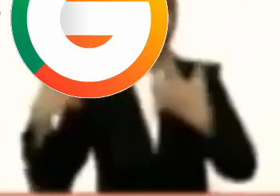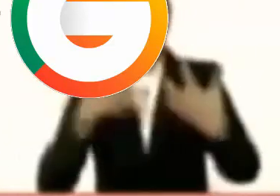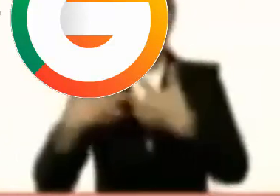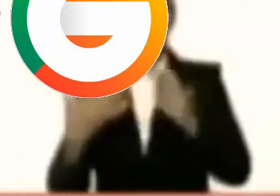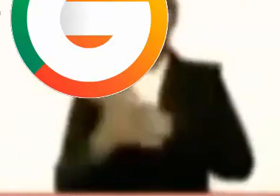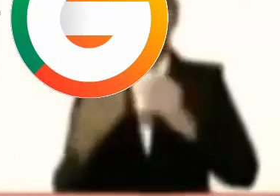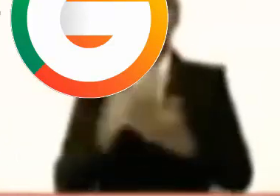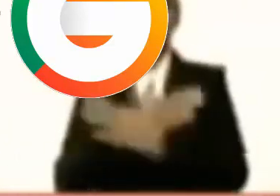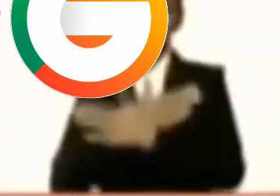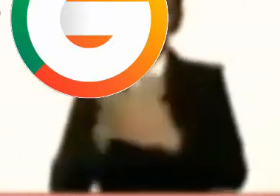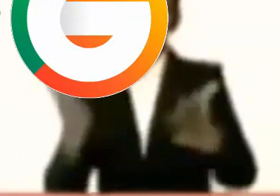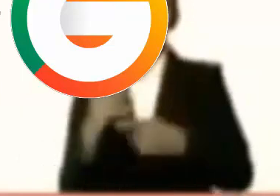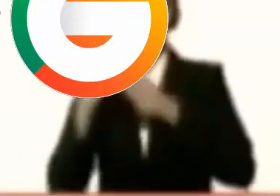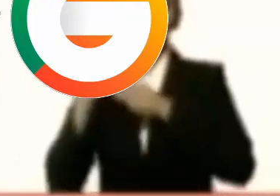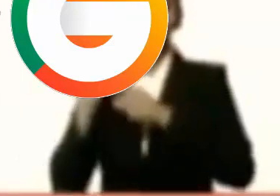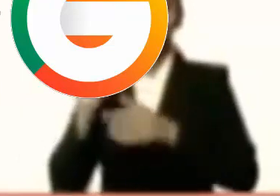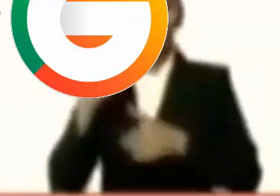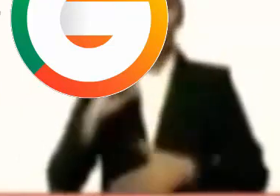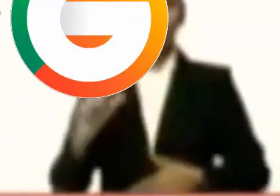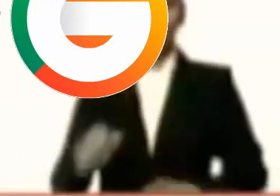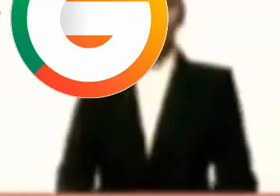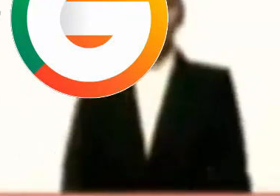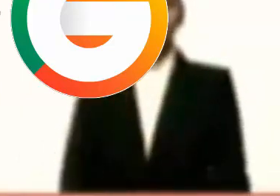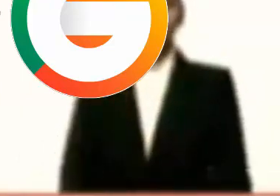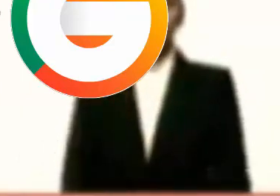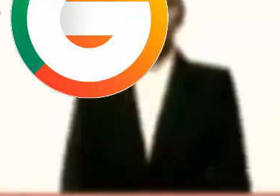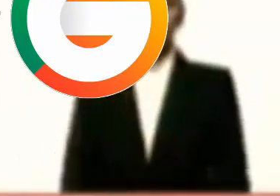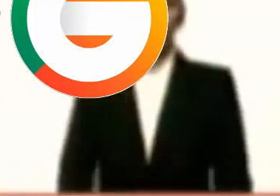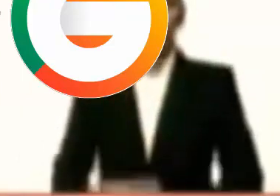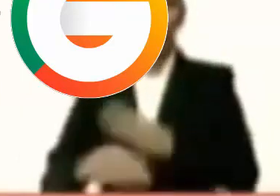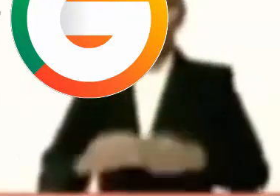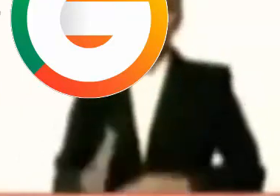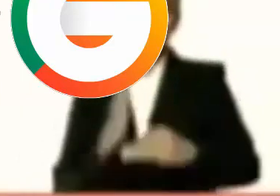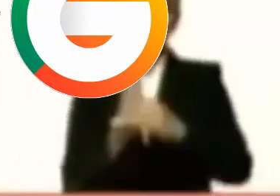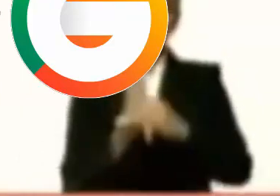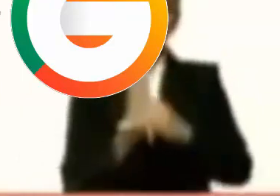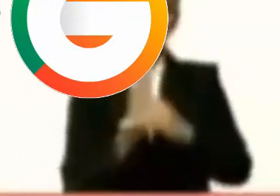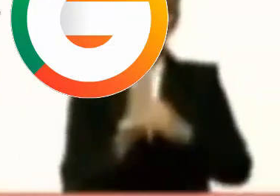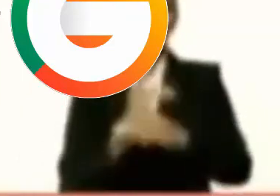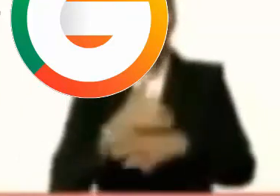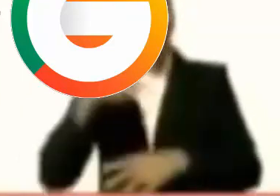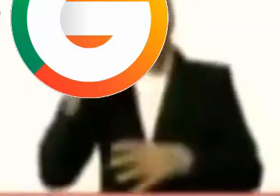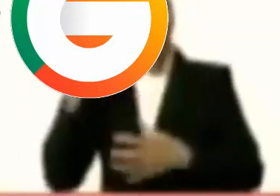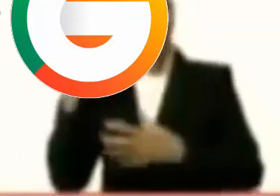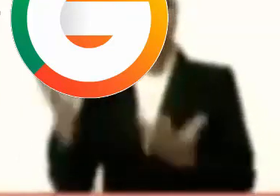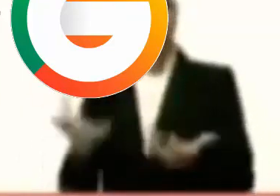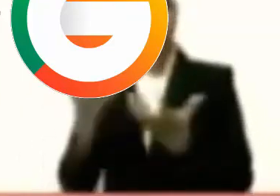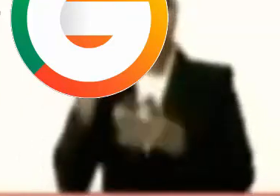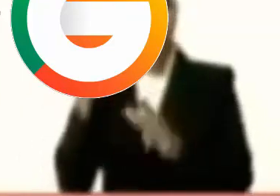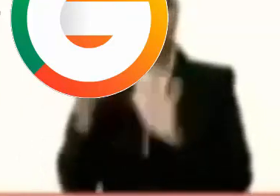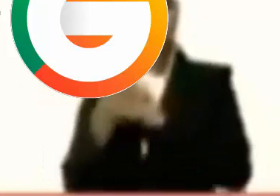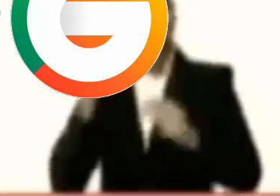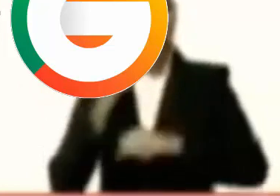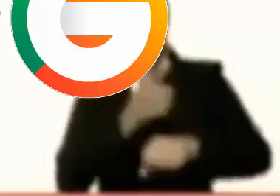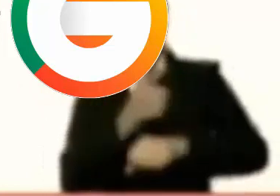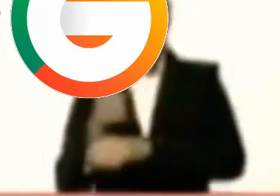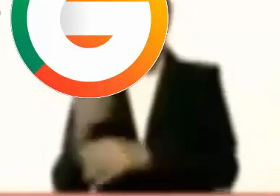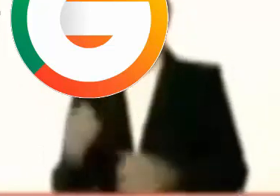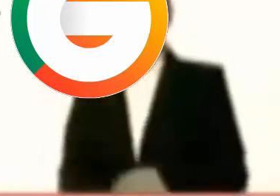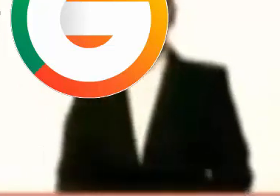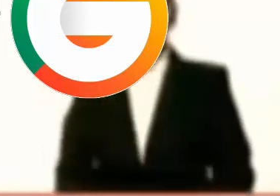colaborar. En Sudán, el grupo armado inicia un alto al fuego. Grupo armado